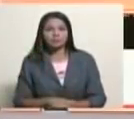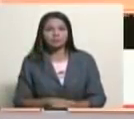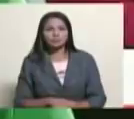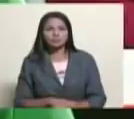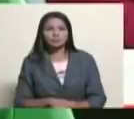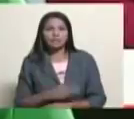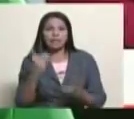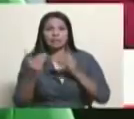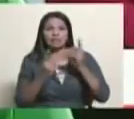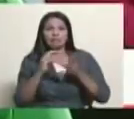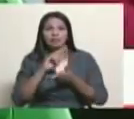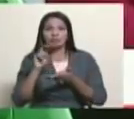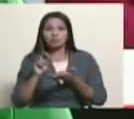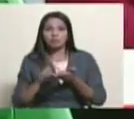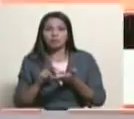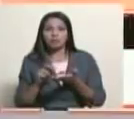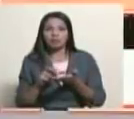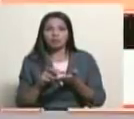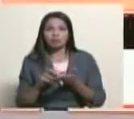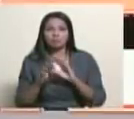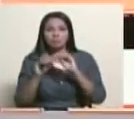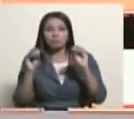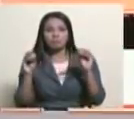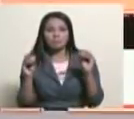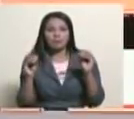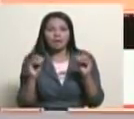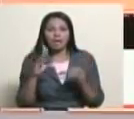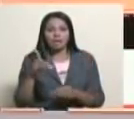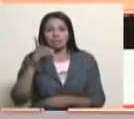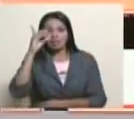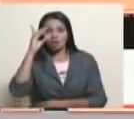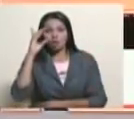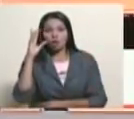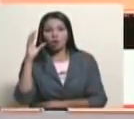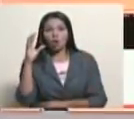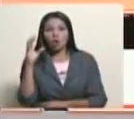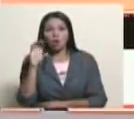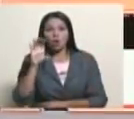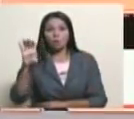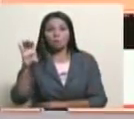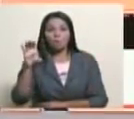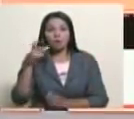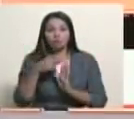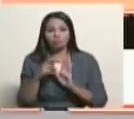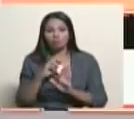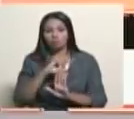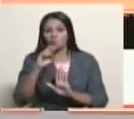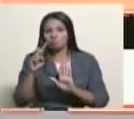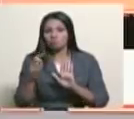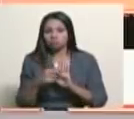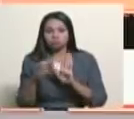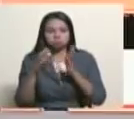el diálogo nacional es el diálogo con un país entero.